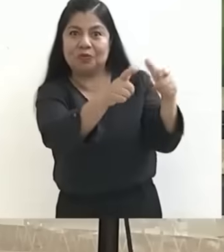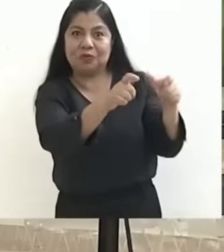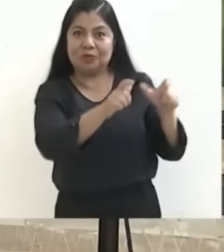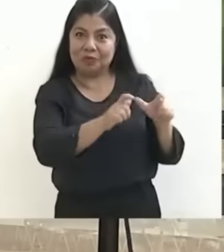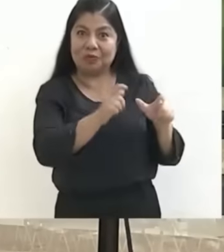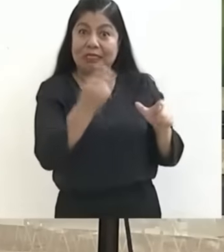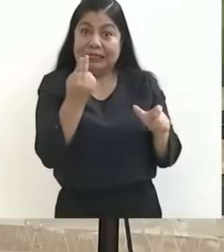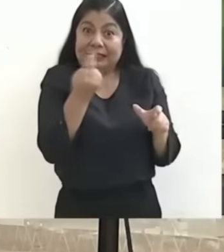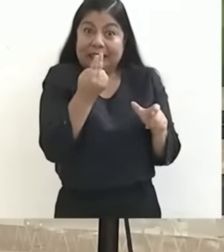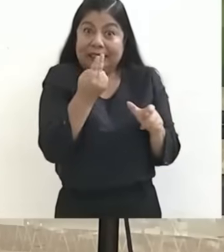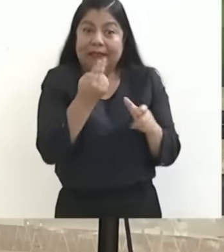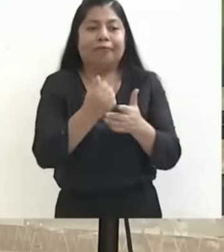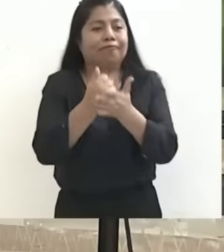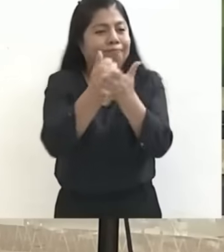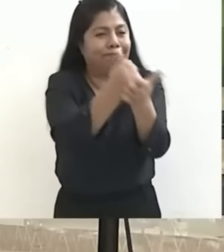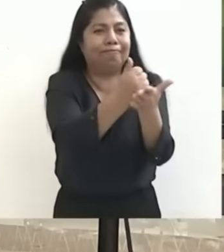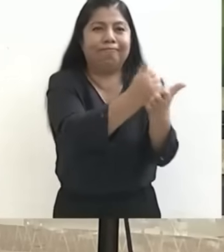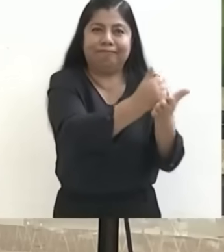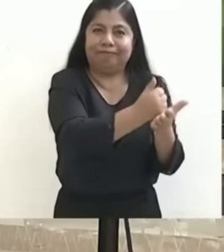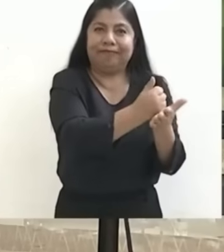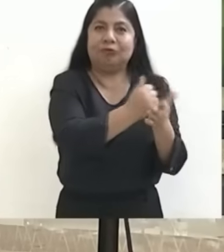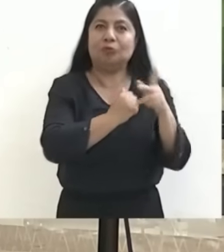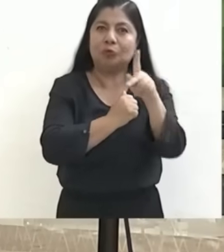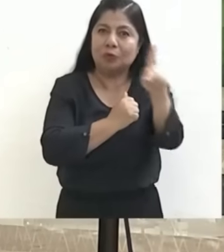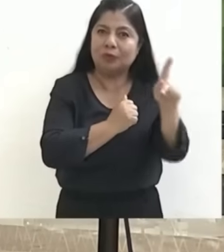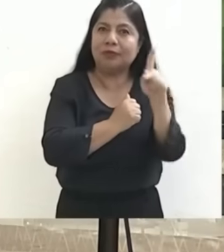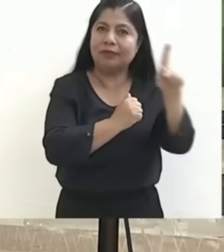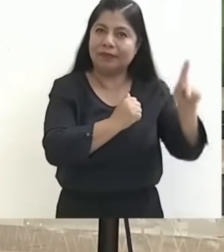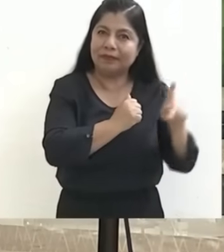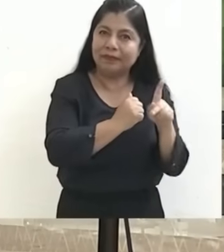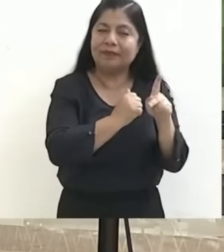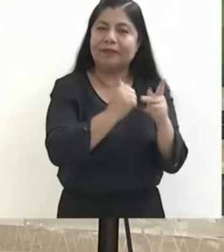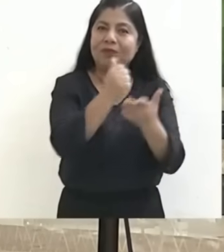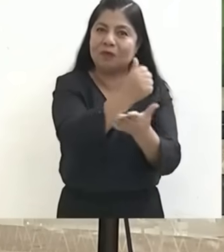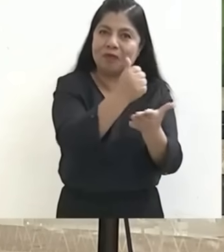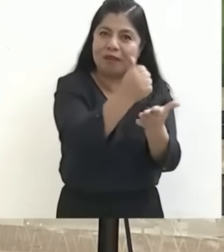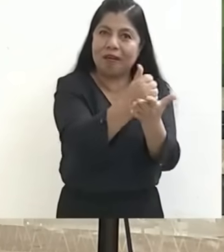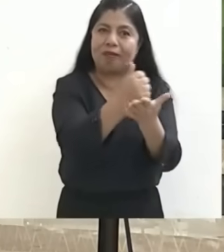Y en todos los pueblos y ciudades, no hay